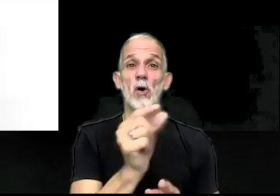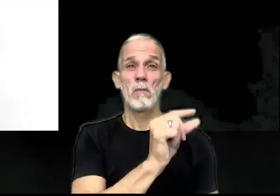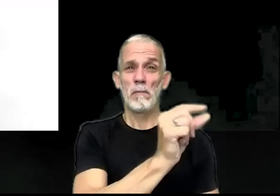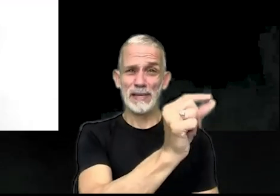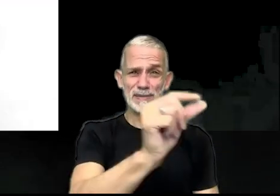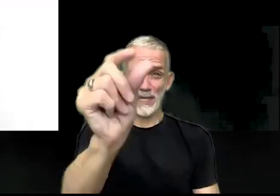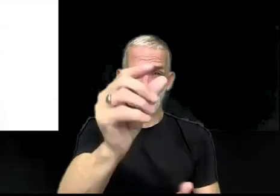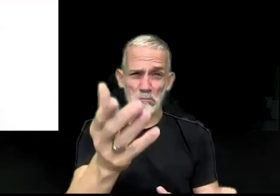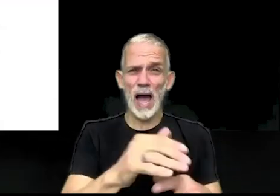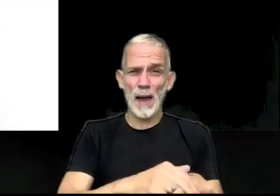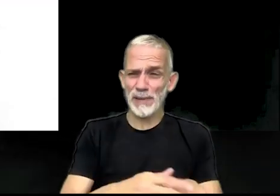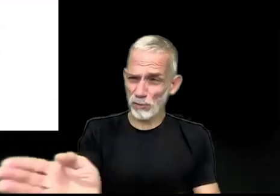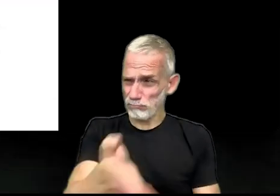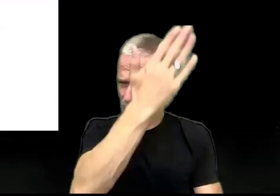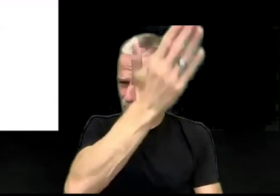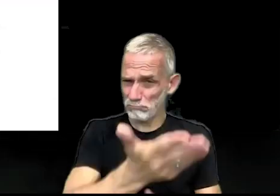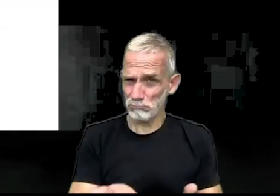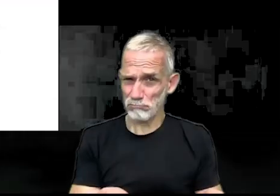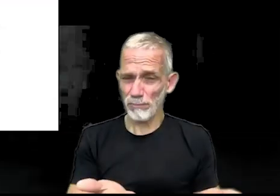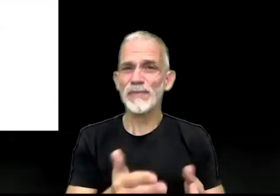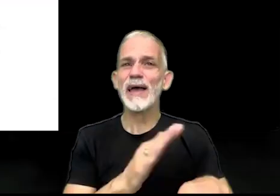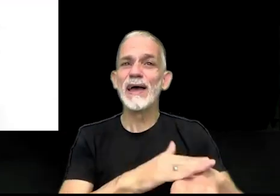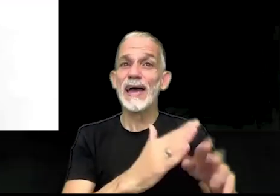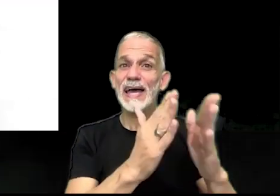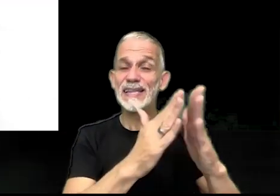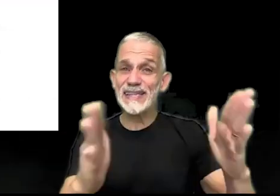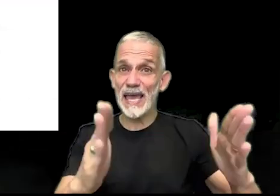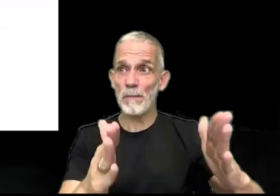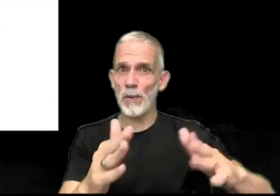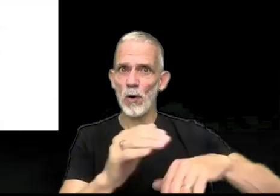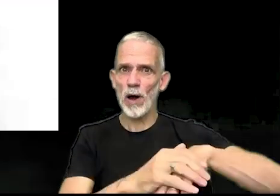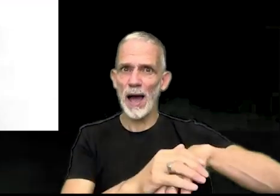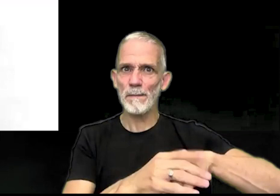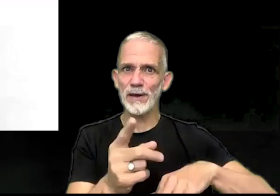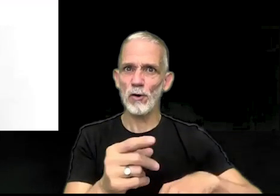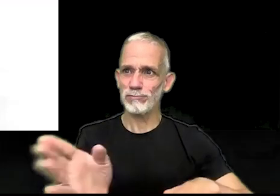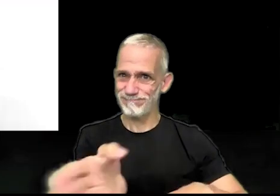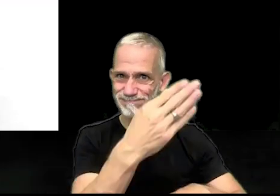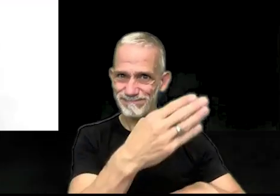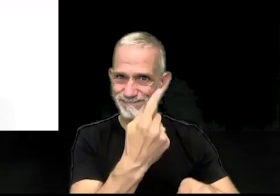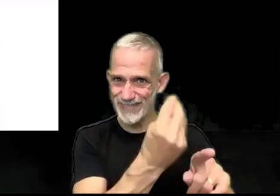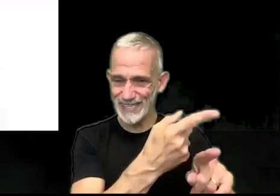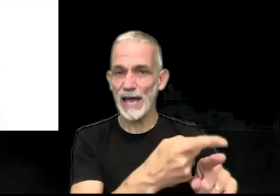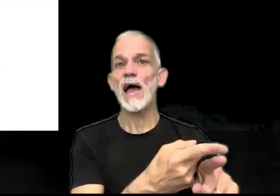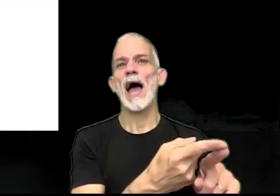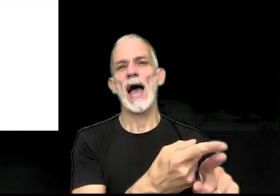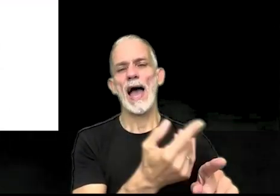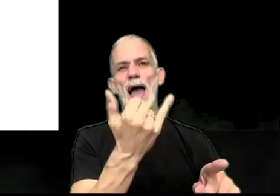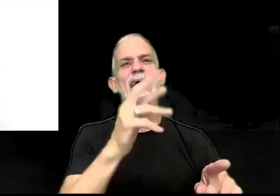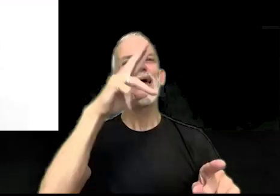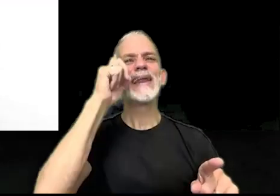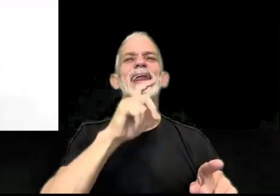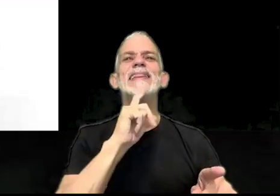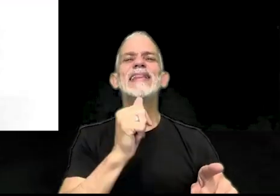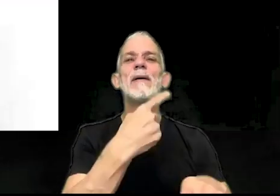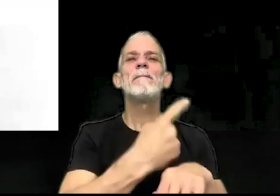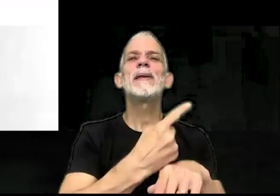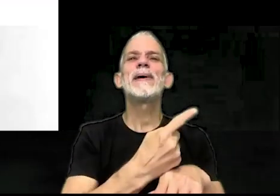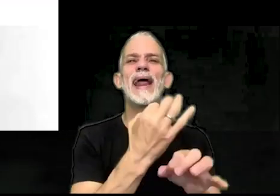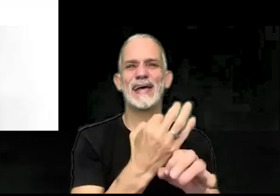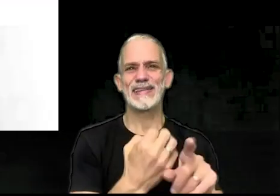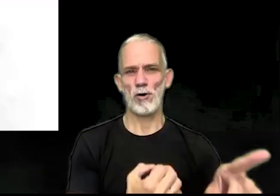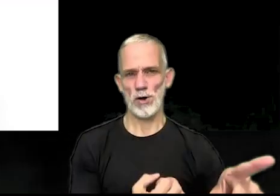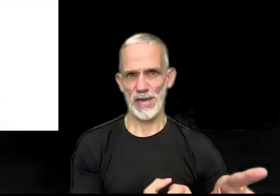facilité a unos amigos, el tiempo que ese departamento está ocupado genera renta de primera